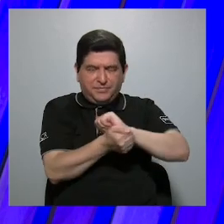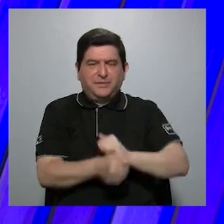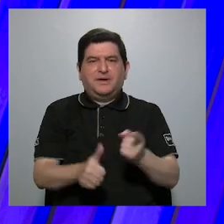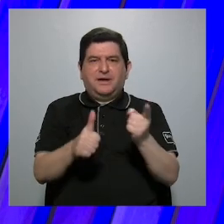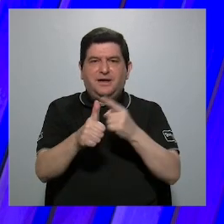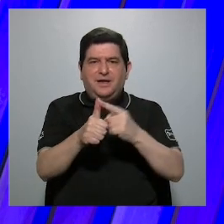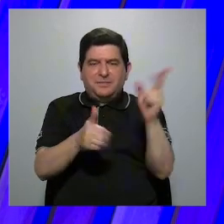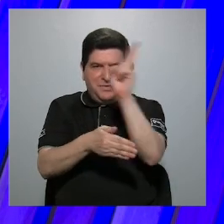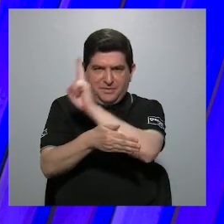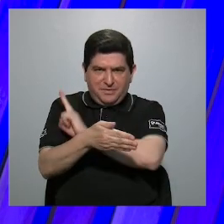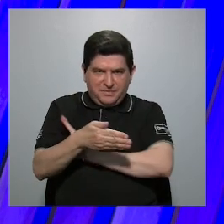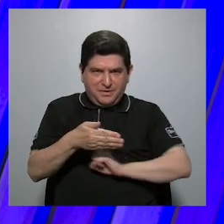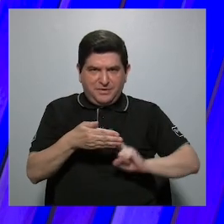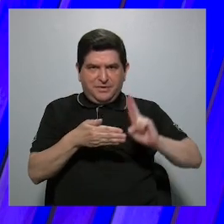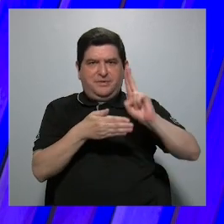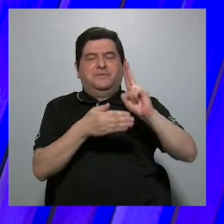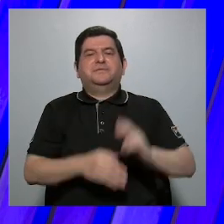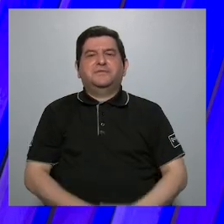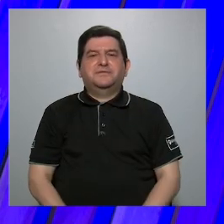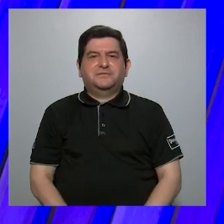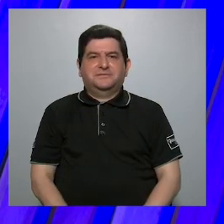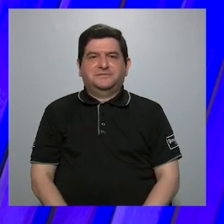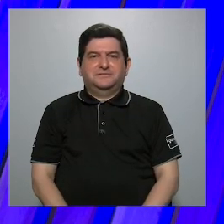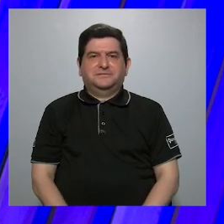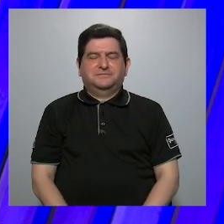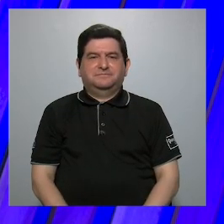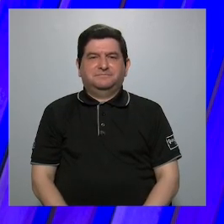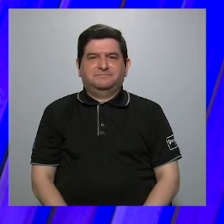en la primera universidad